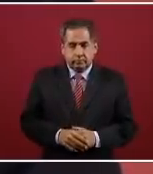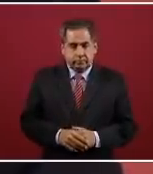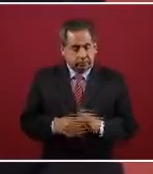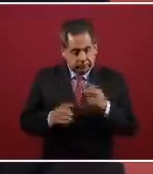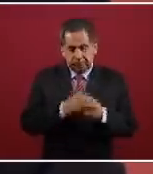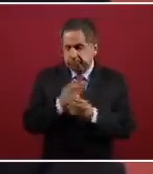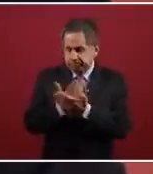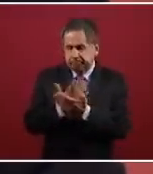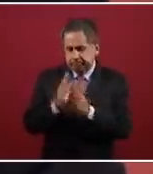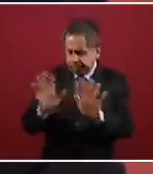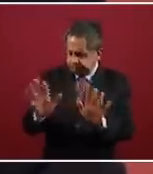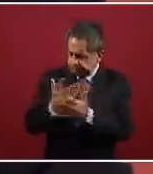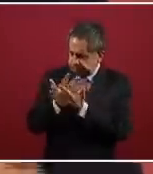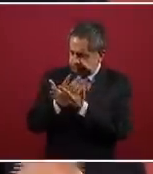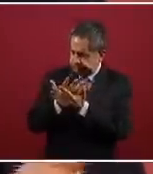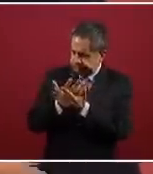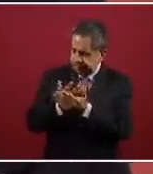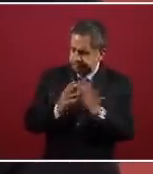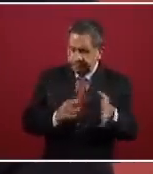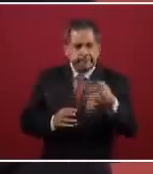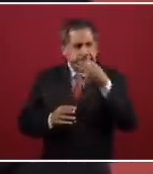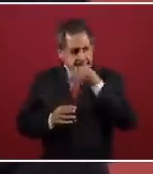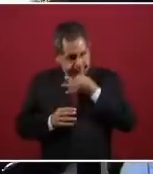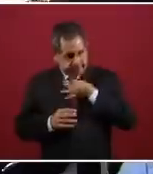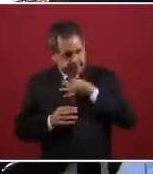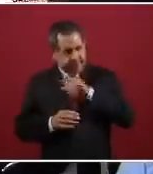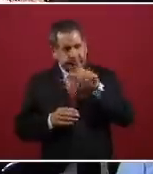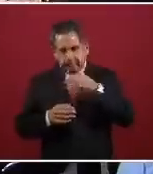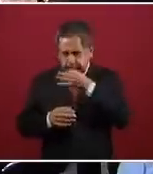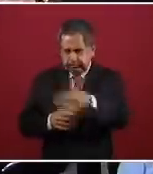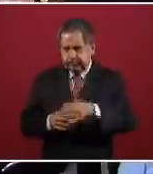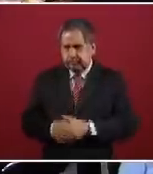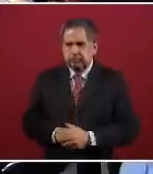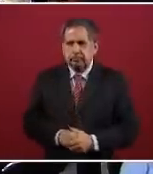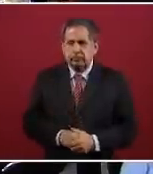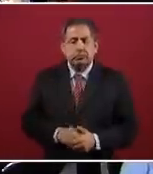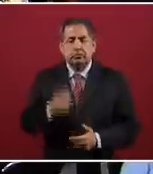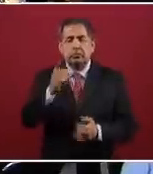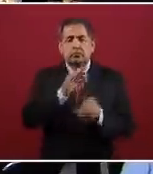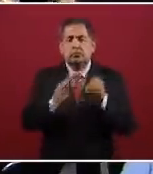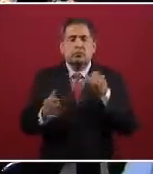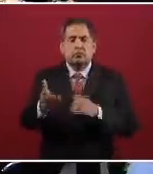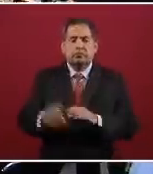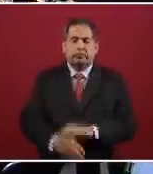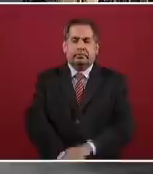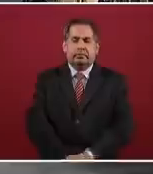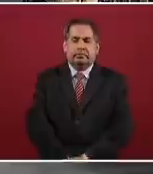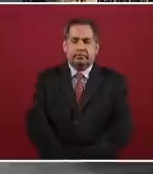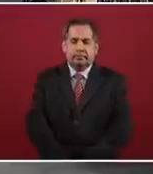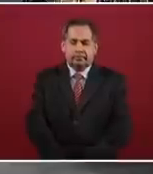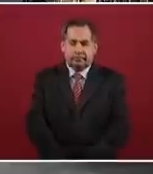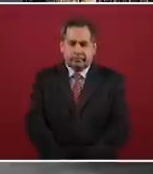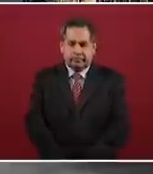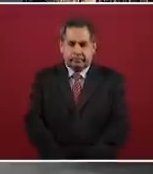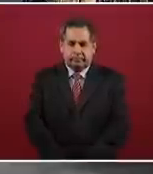Vamos a esperar a que nos den el informe. Una más.